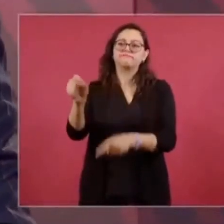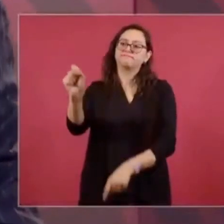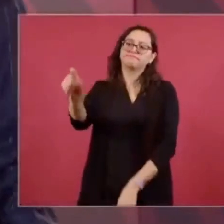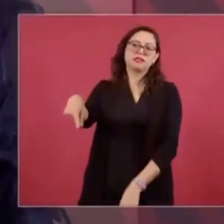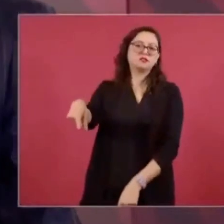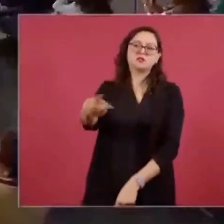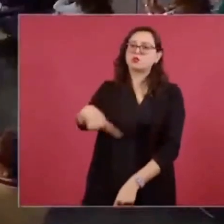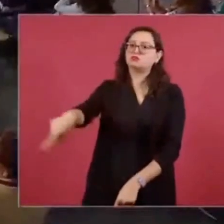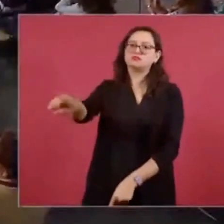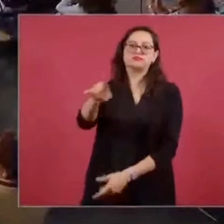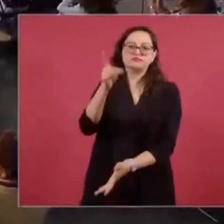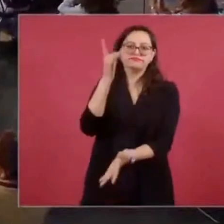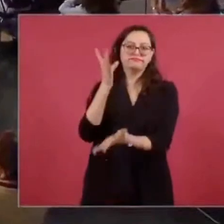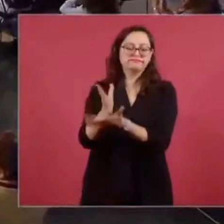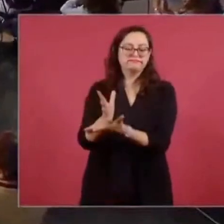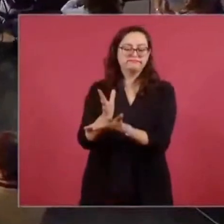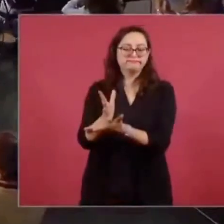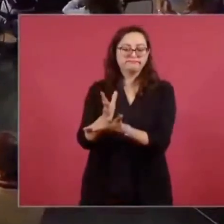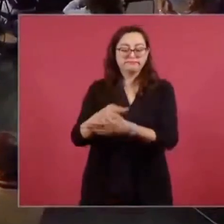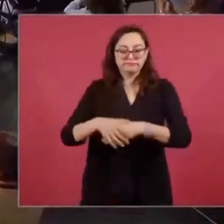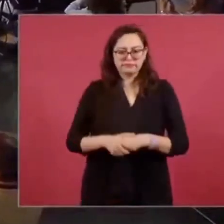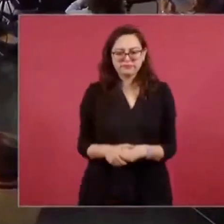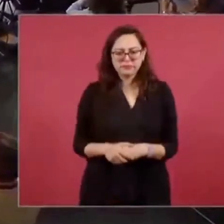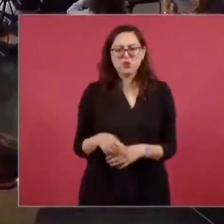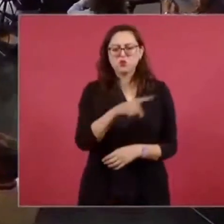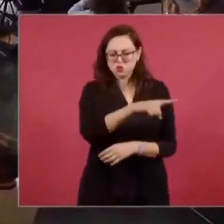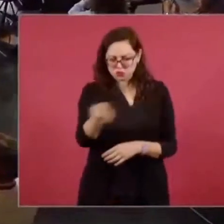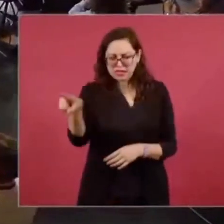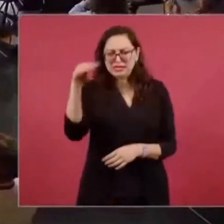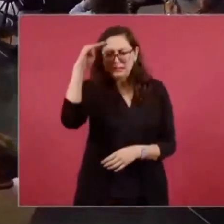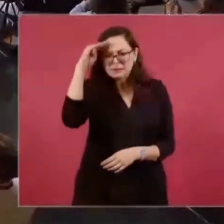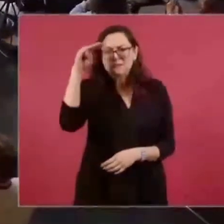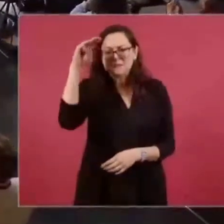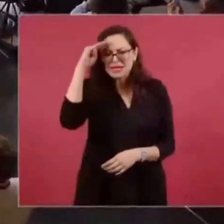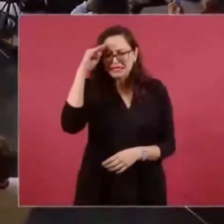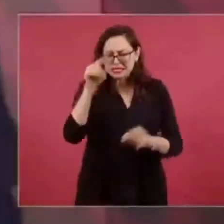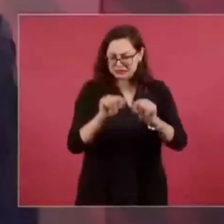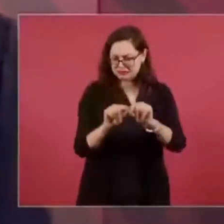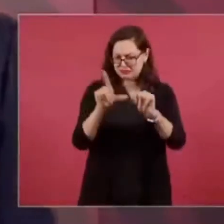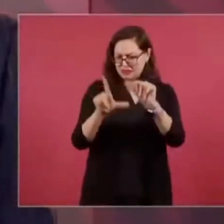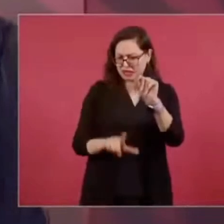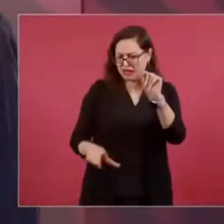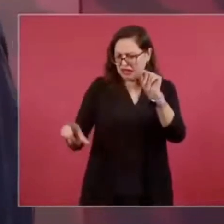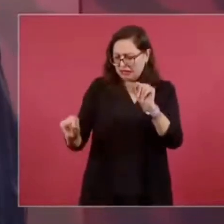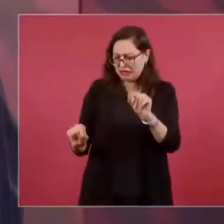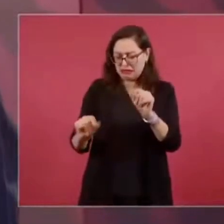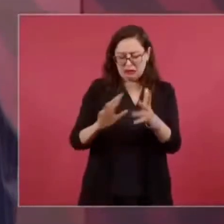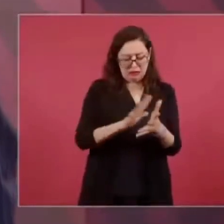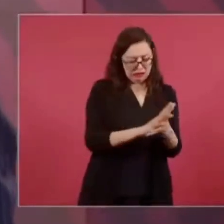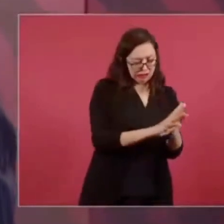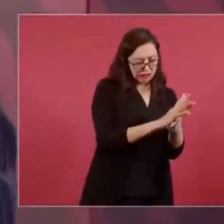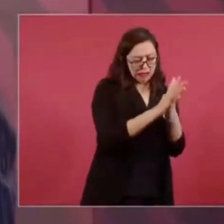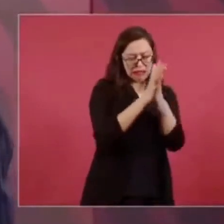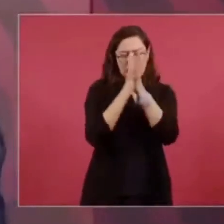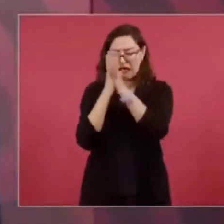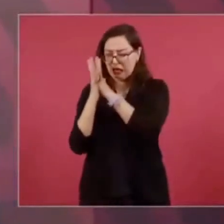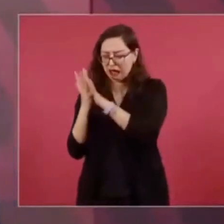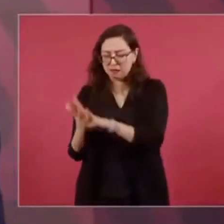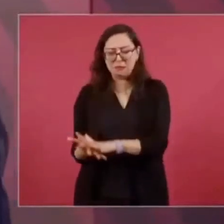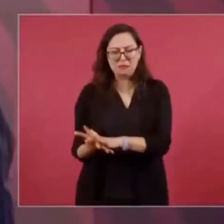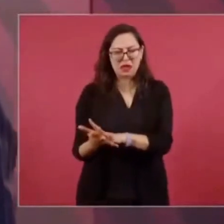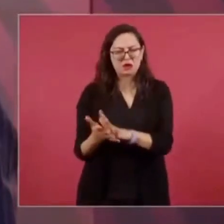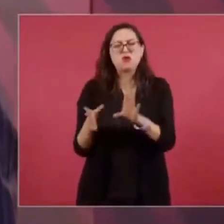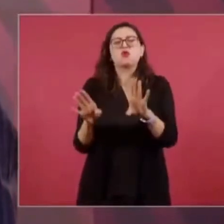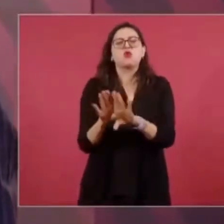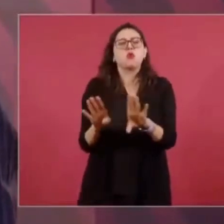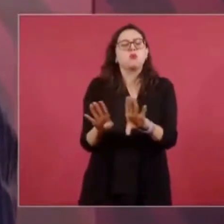¿Ustedes creen que se puede transformar un país que padece de corrupción,